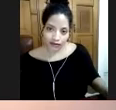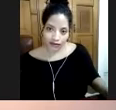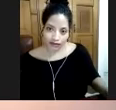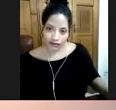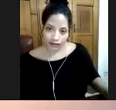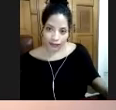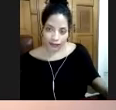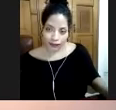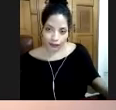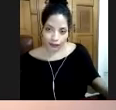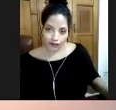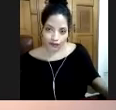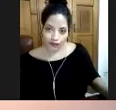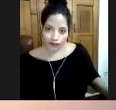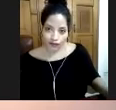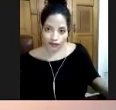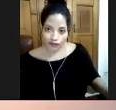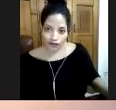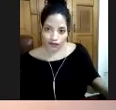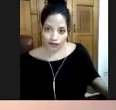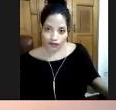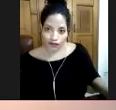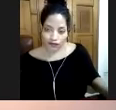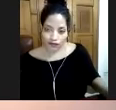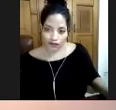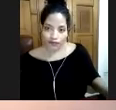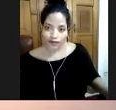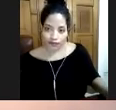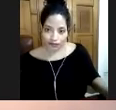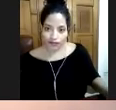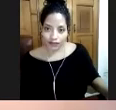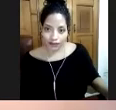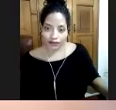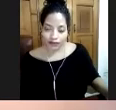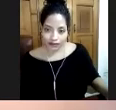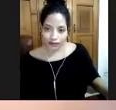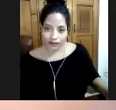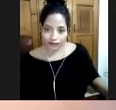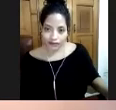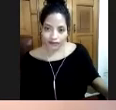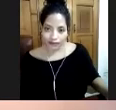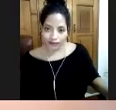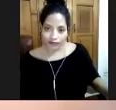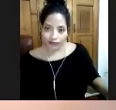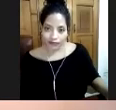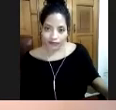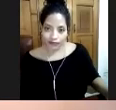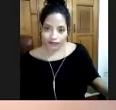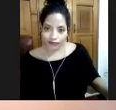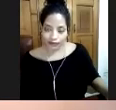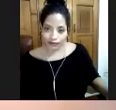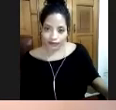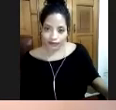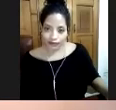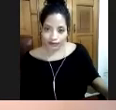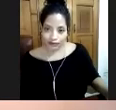cuenta de que en realidad es la mayoría la que está quedando por fuera y que hay que pensar en ellos, en todo un conjunto,